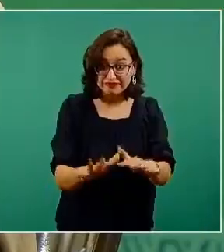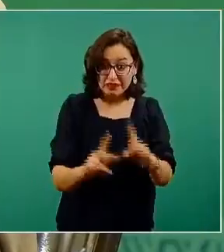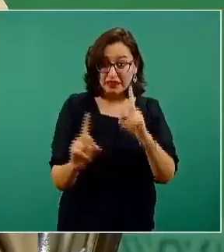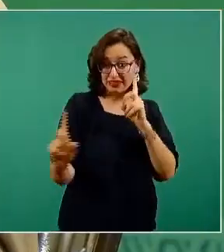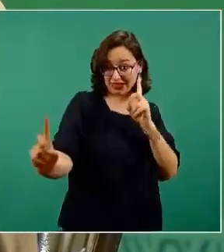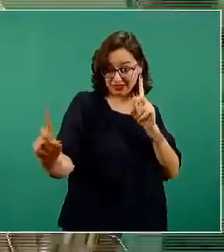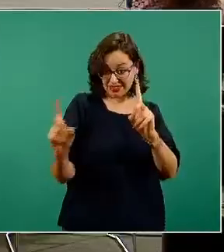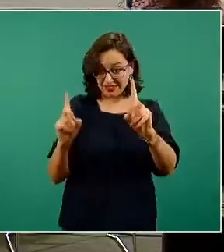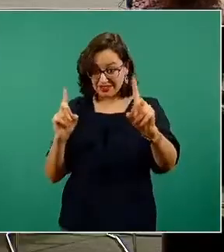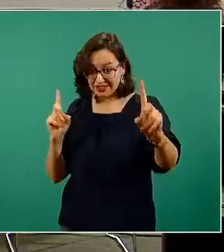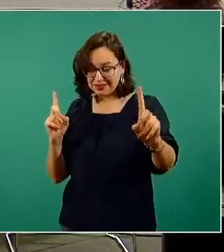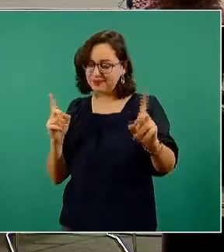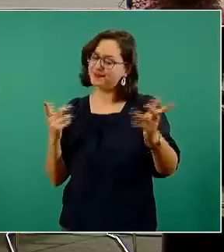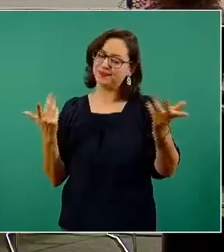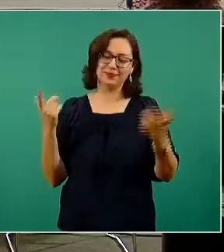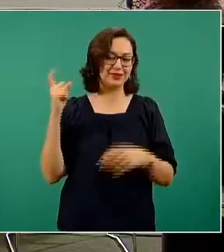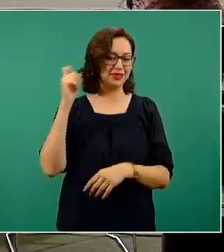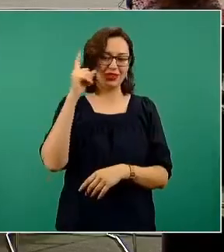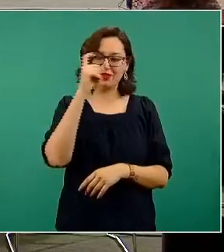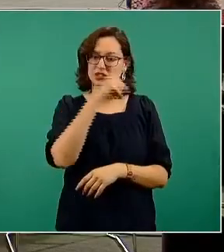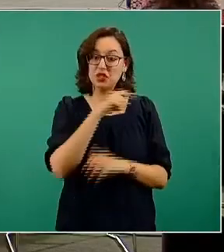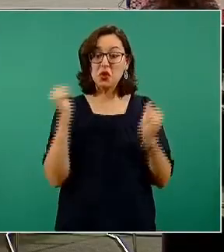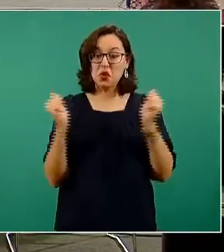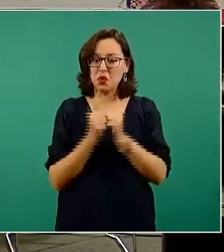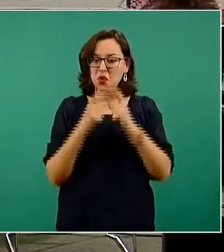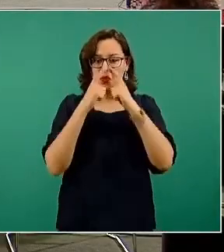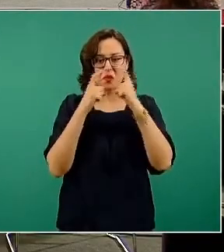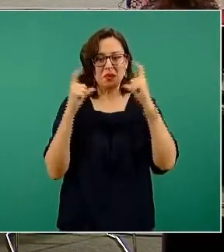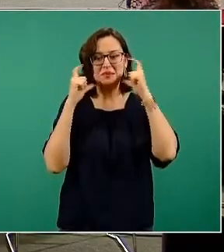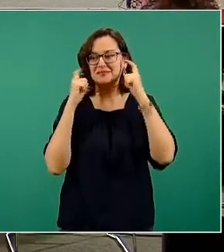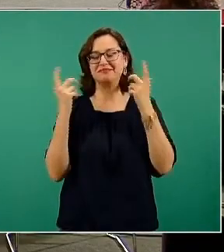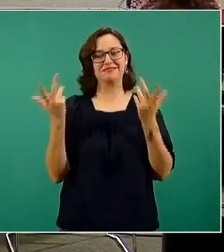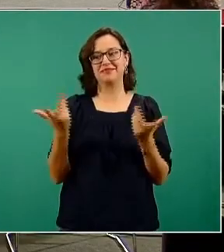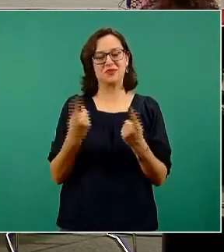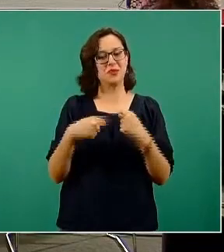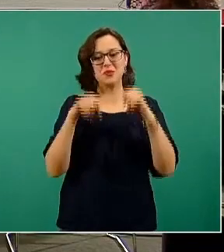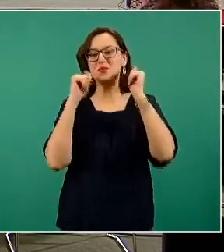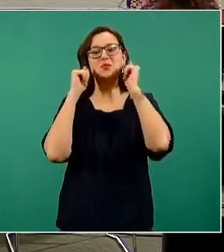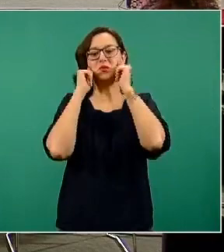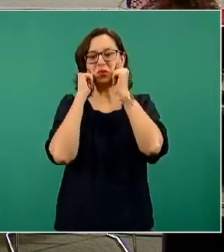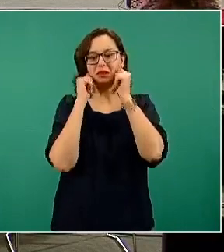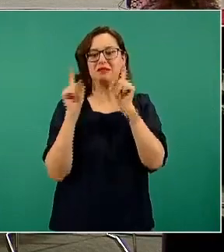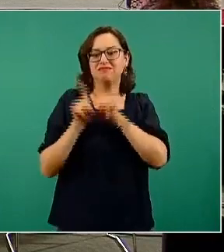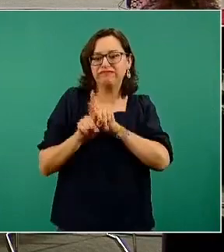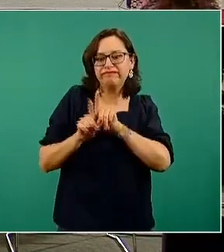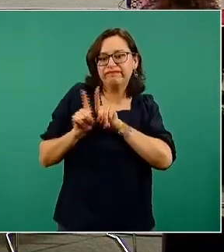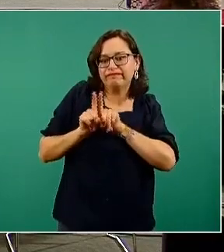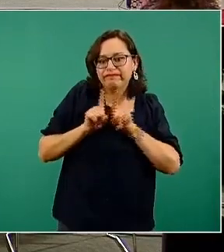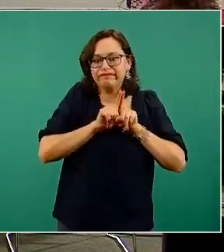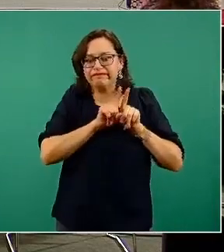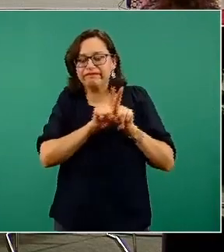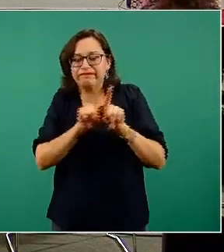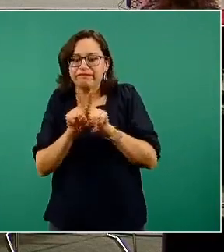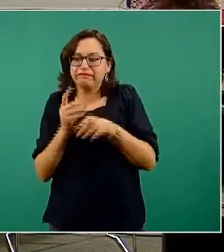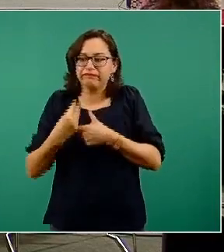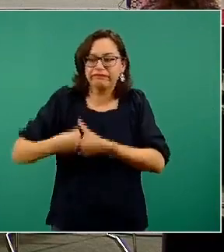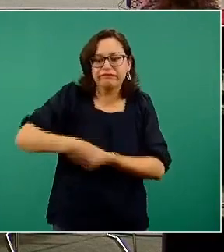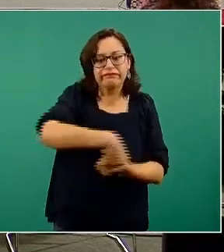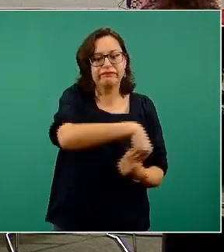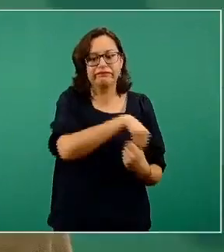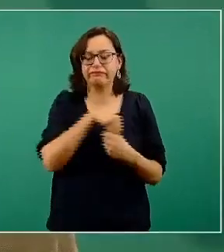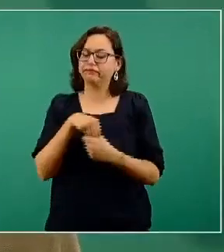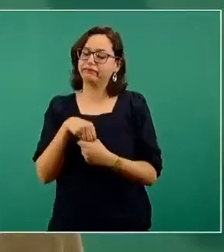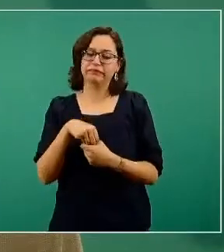sana distancia a pesar del uso de cubrebocas, y eso tenemos personas con mucho contacto y sería muy complicado